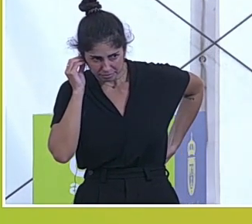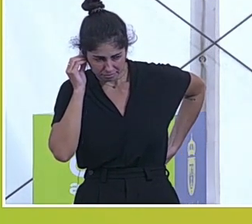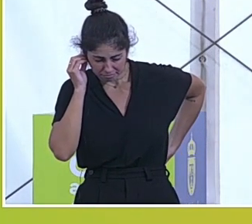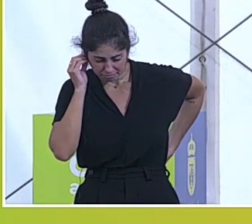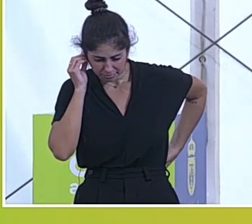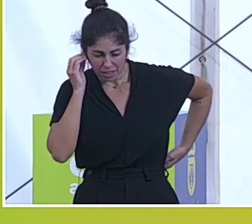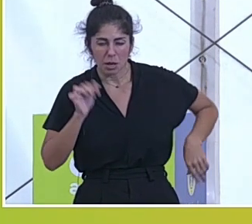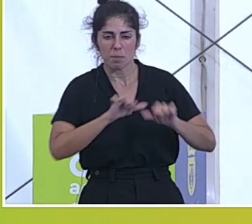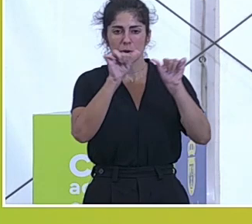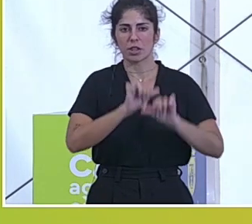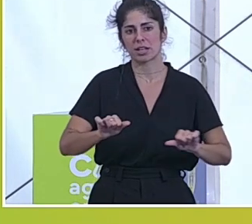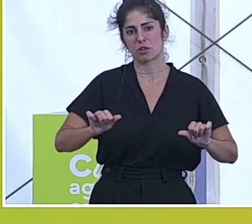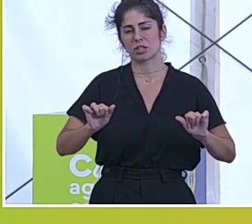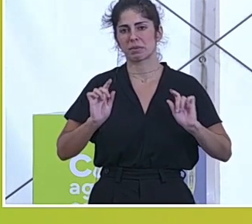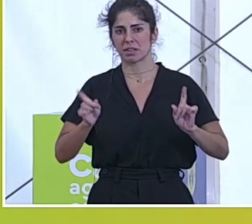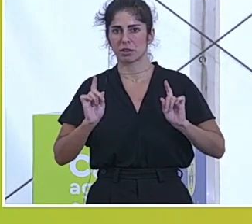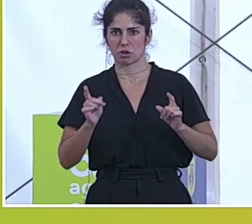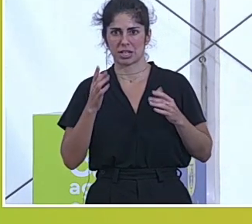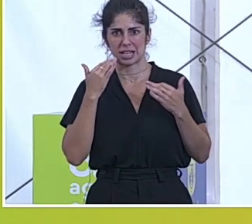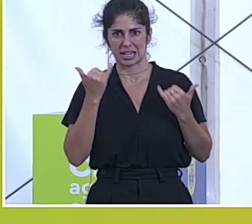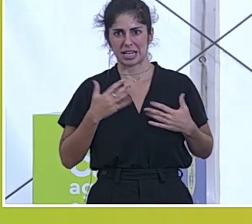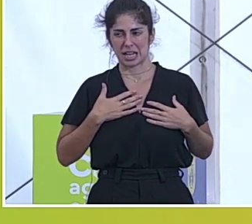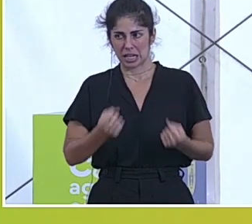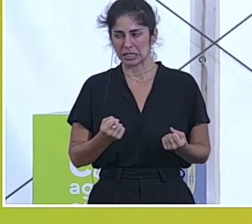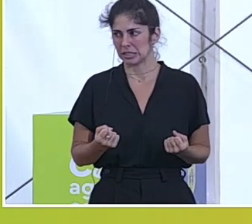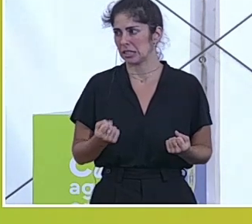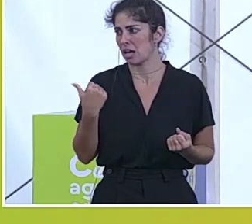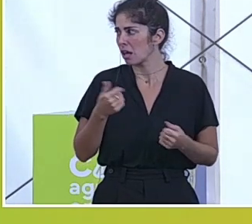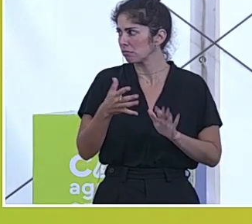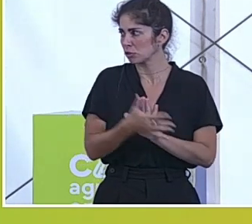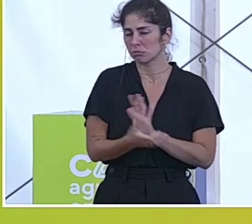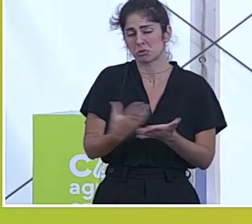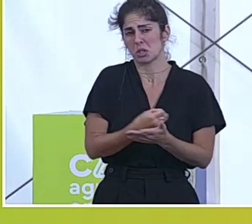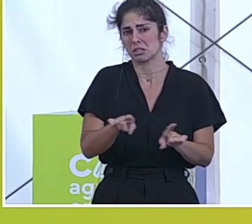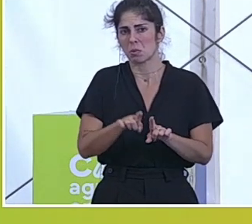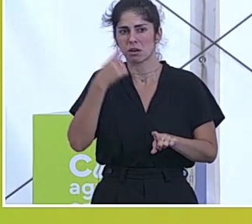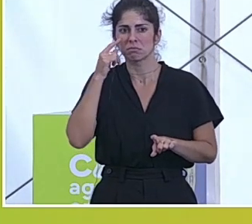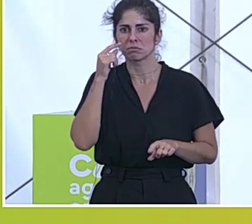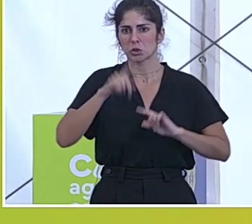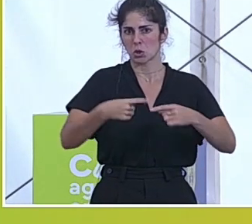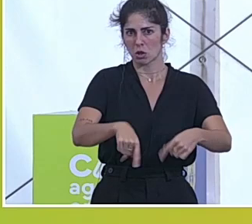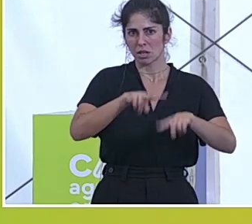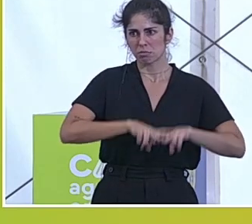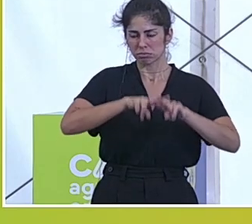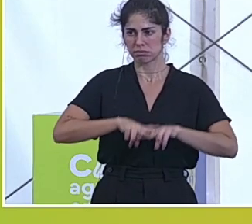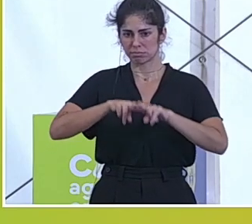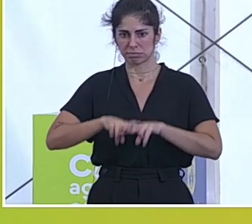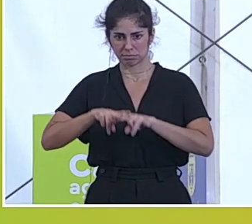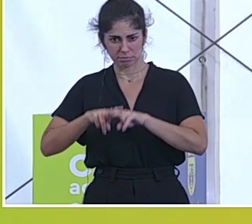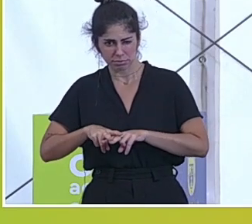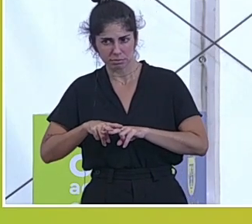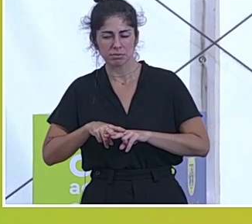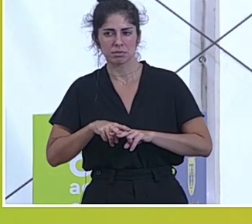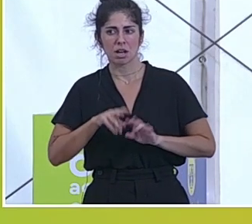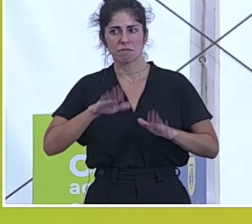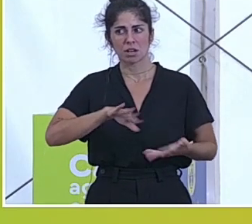y también técnicas de Machine Learning. Todas esas predicciones se generan todos los días, ¿vale?, con resoluciones de 2 horas y pasan a un